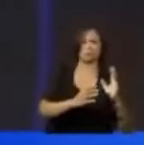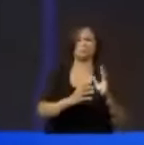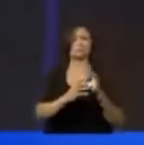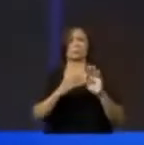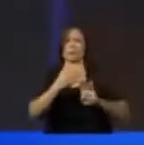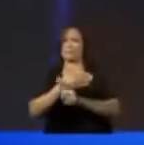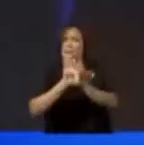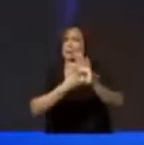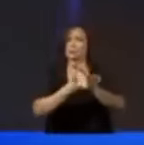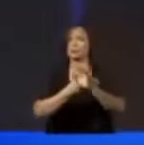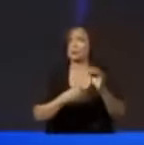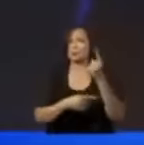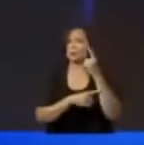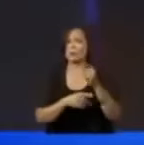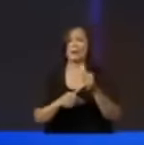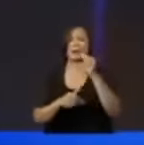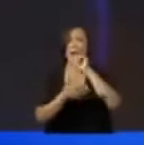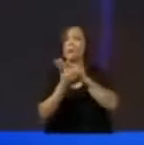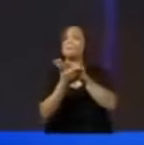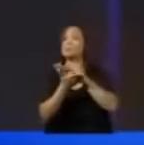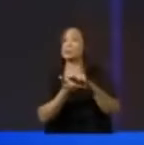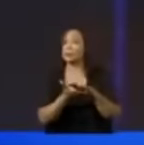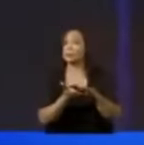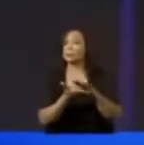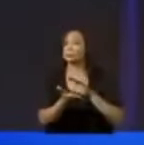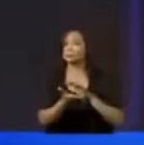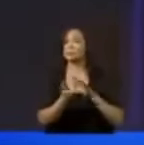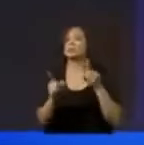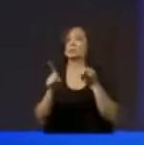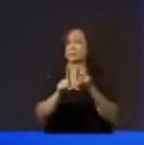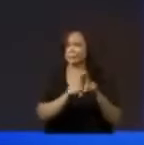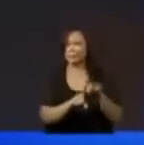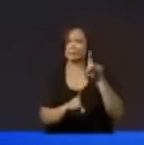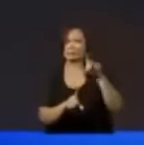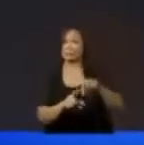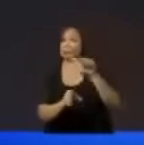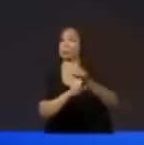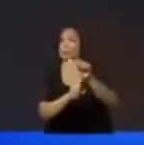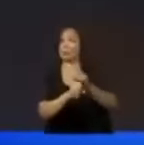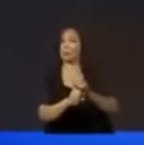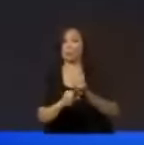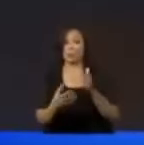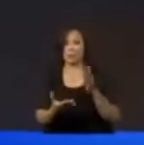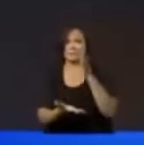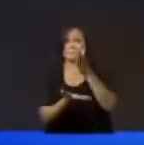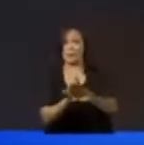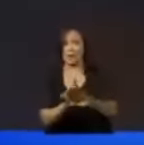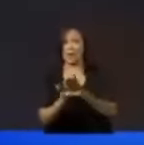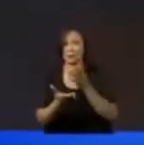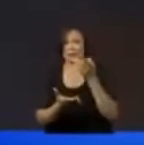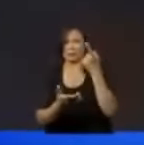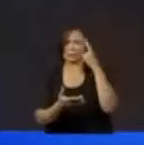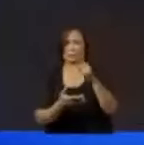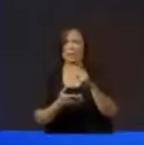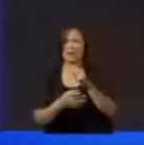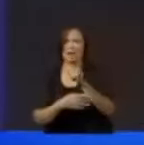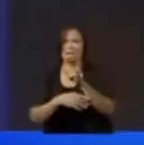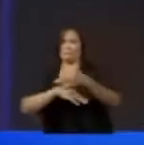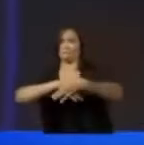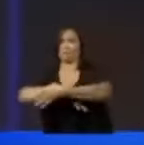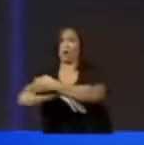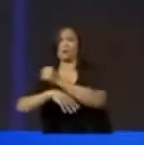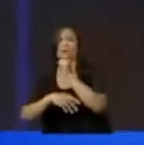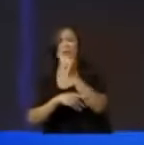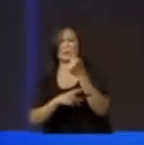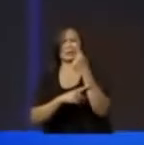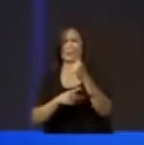estaríamos protegiendo el agua potable. Tenemos que trabajar en detener la desertificación de la frontera